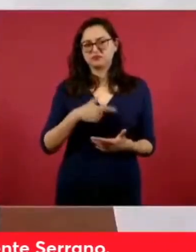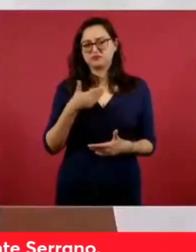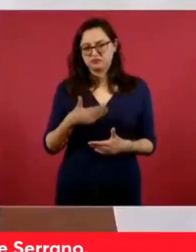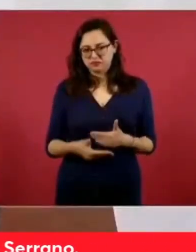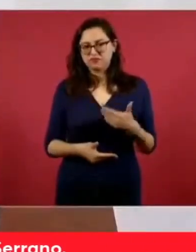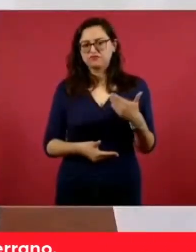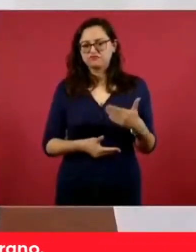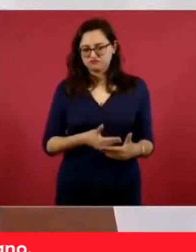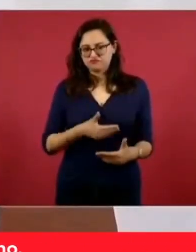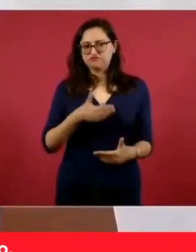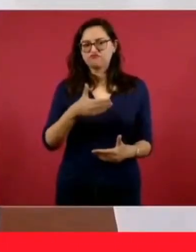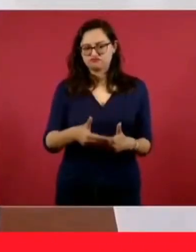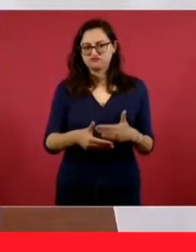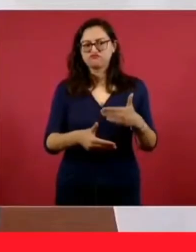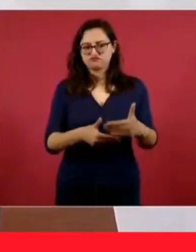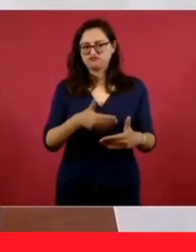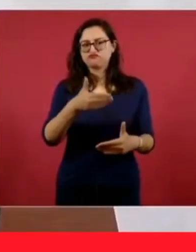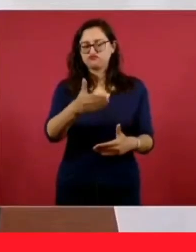está